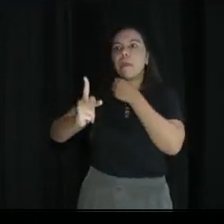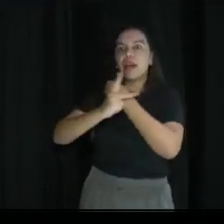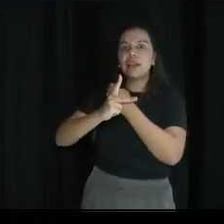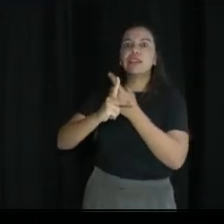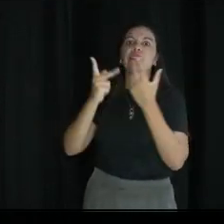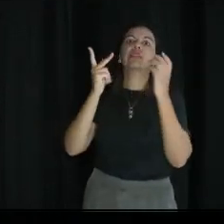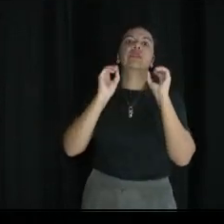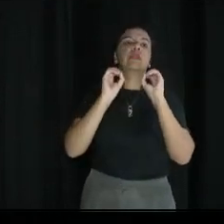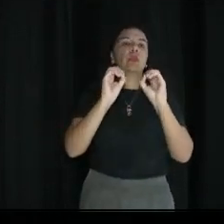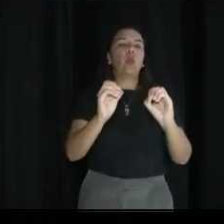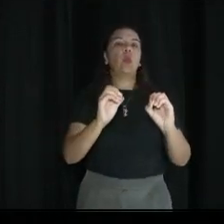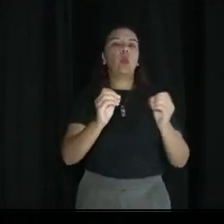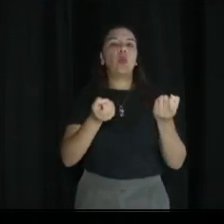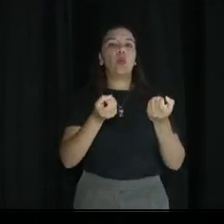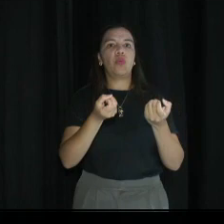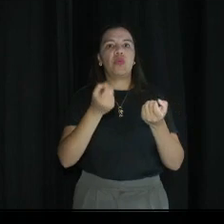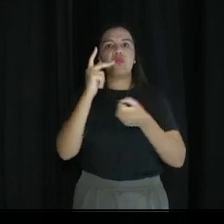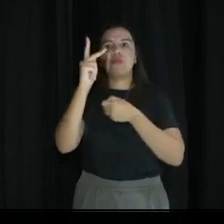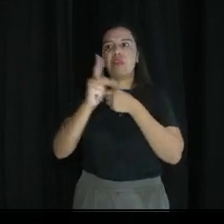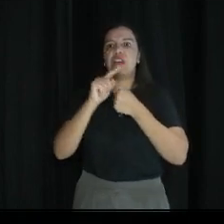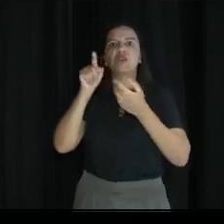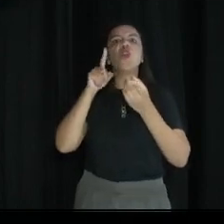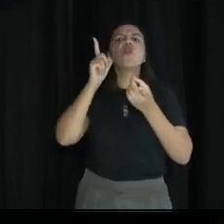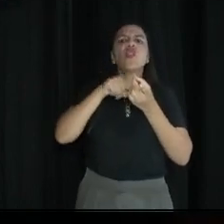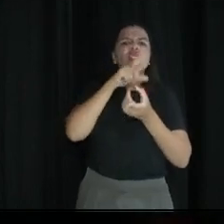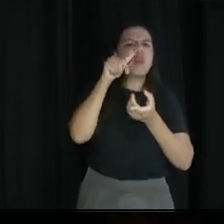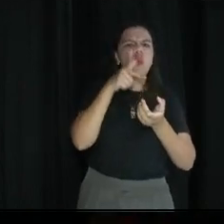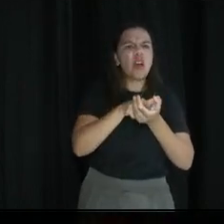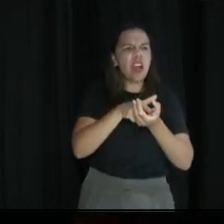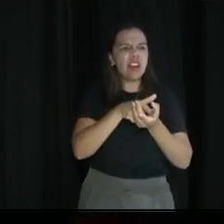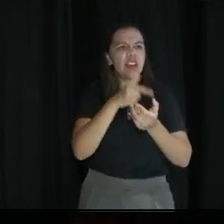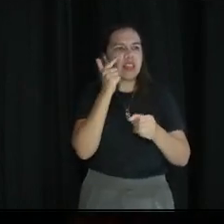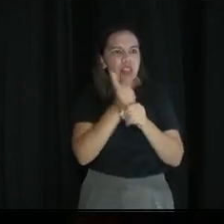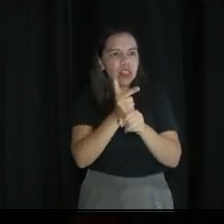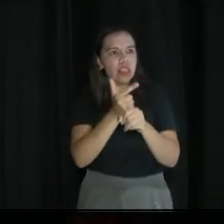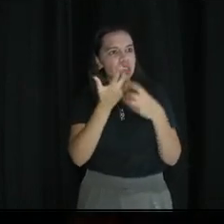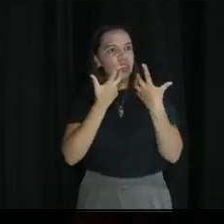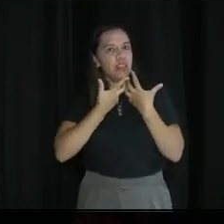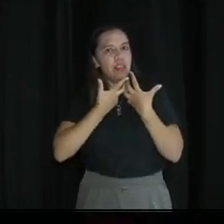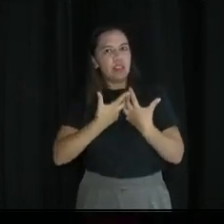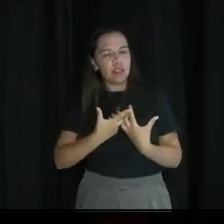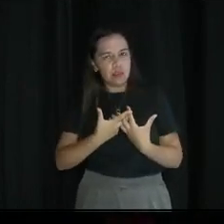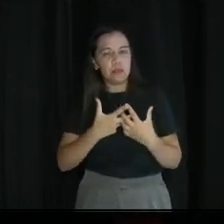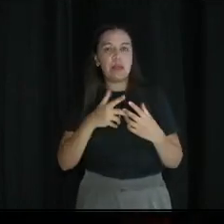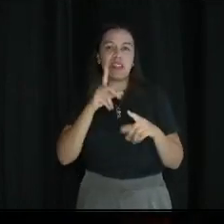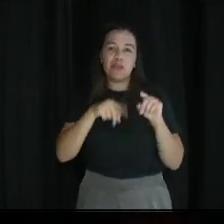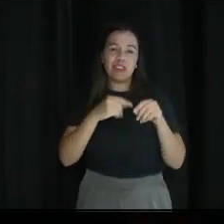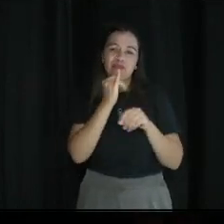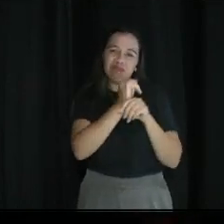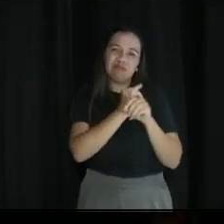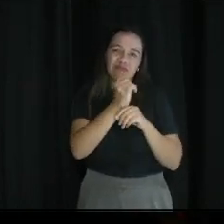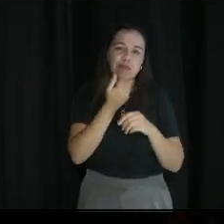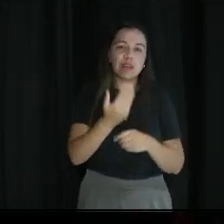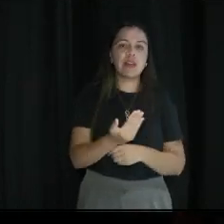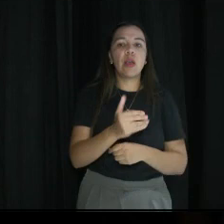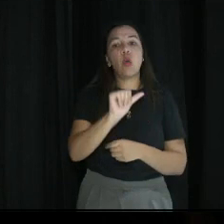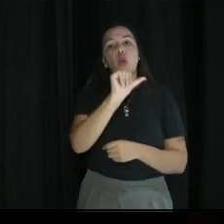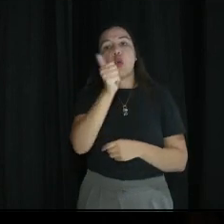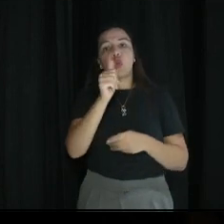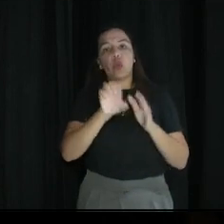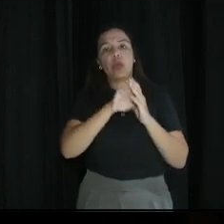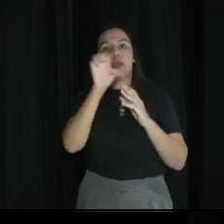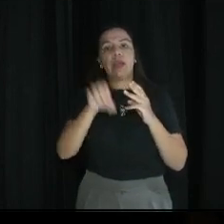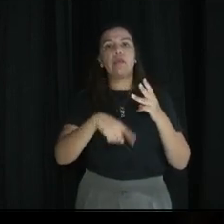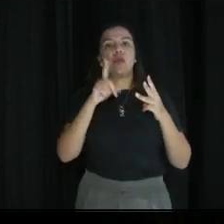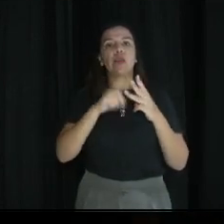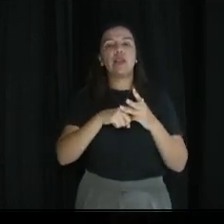incluso del país o región donde se está desarrollando esta actividad. Podemos hablar un ejemplo de lo que son las